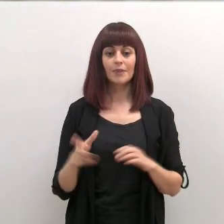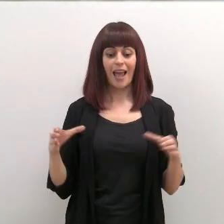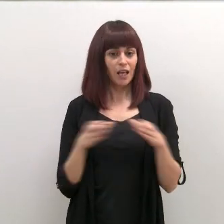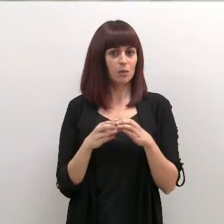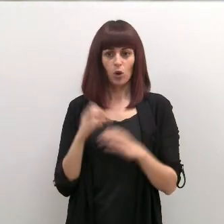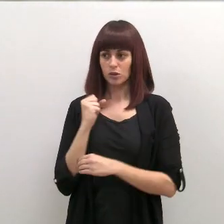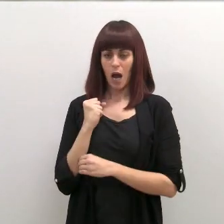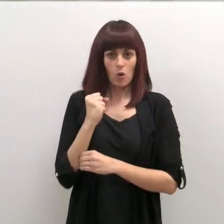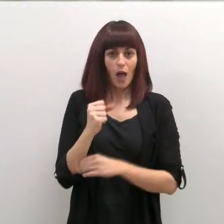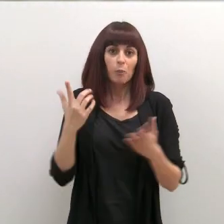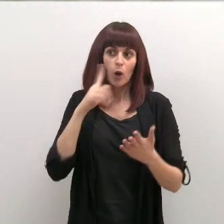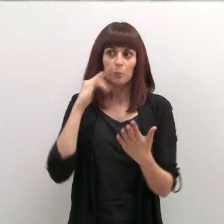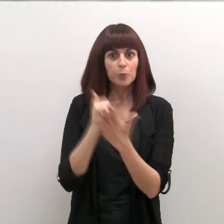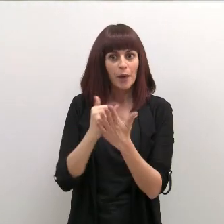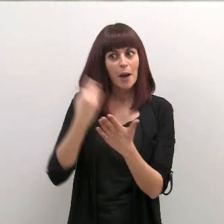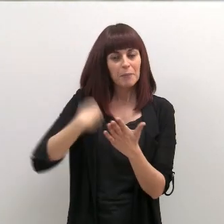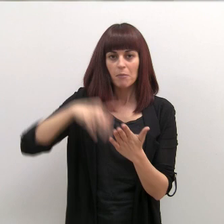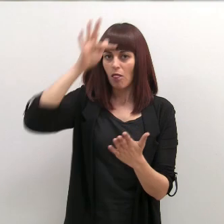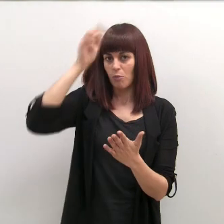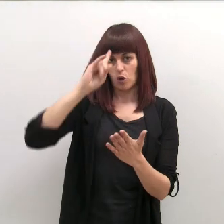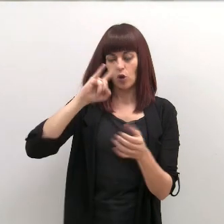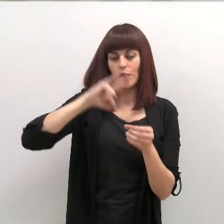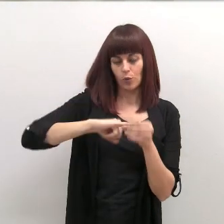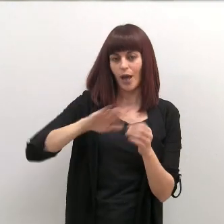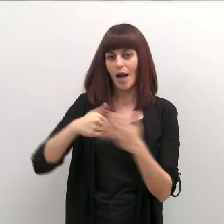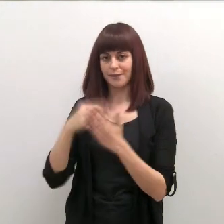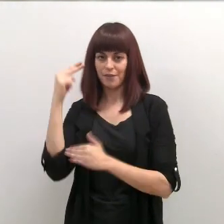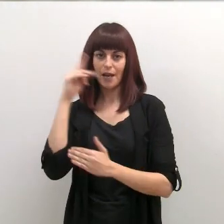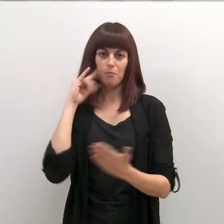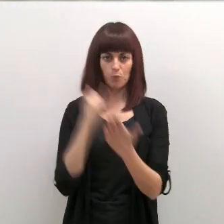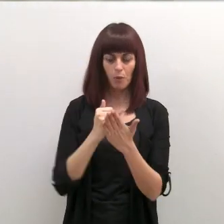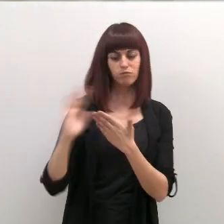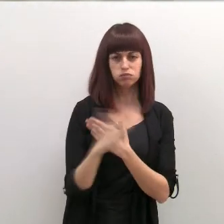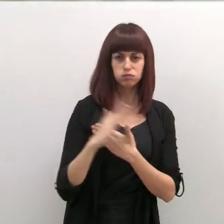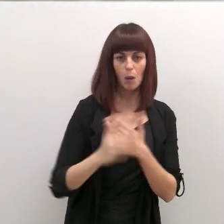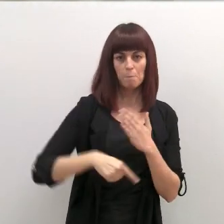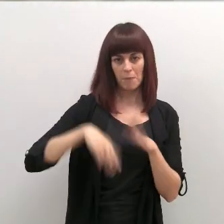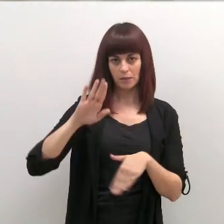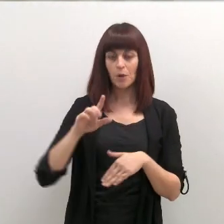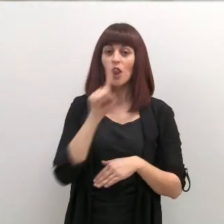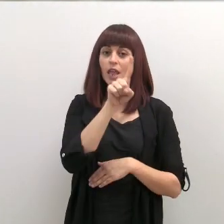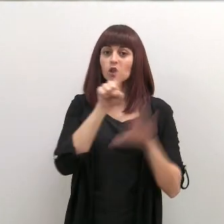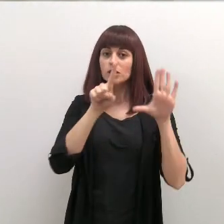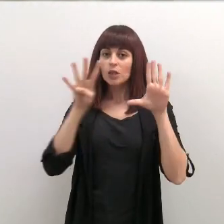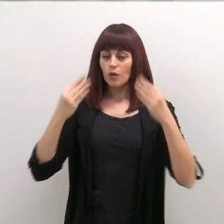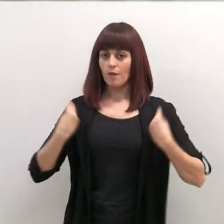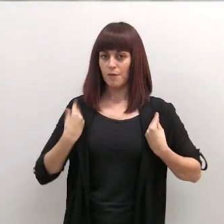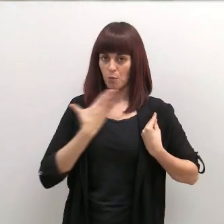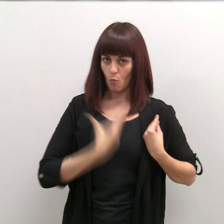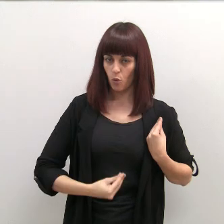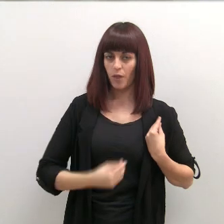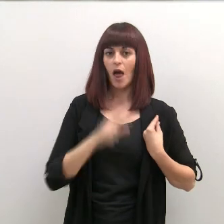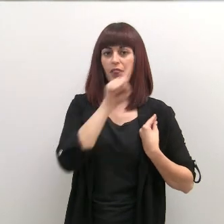dispositivos, no se hacen las mismas pruebas que se hacen en los días de diario. 169 pertenecían al municipio de Murcia, 146